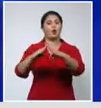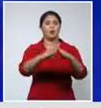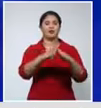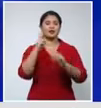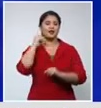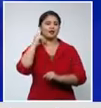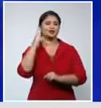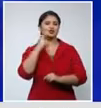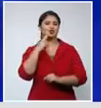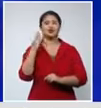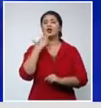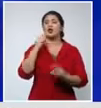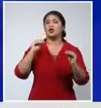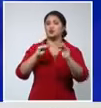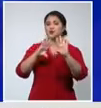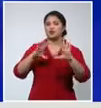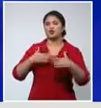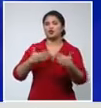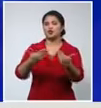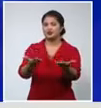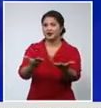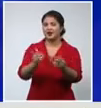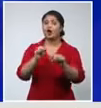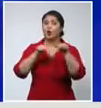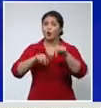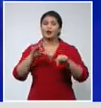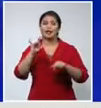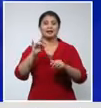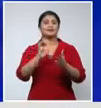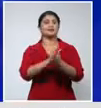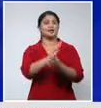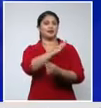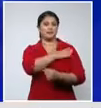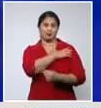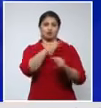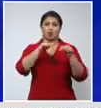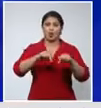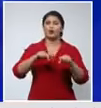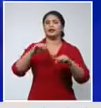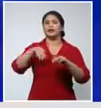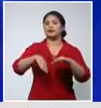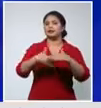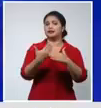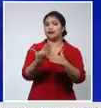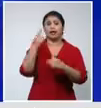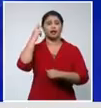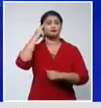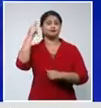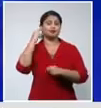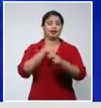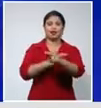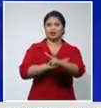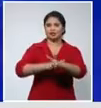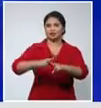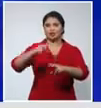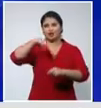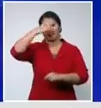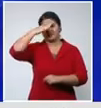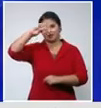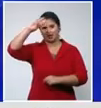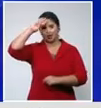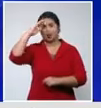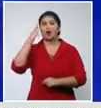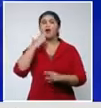marzo. Un día también histórico para la patria. Buen día, Pepe, a ti, a todo el equipo que nos acompaña, la intérprete,